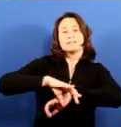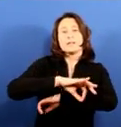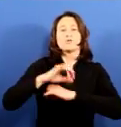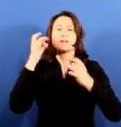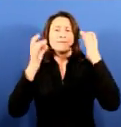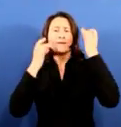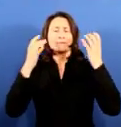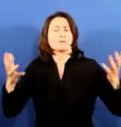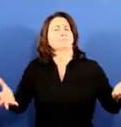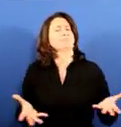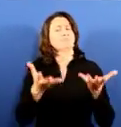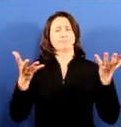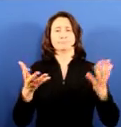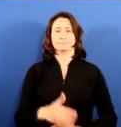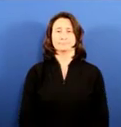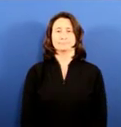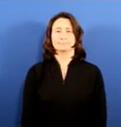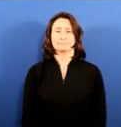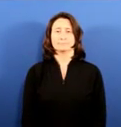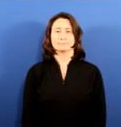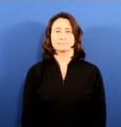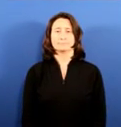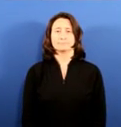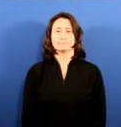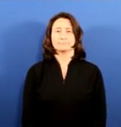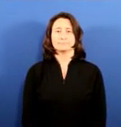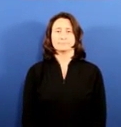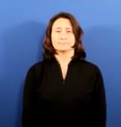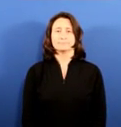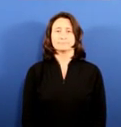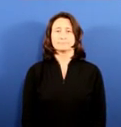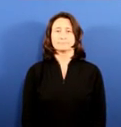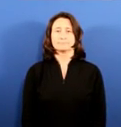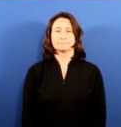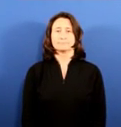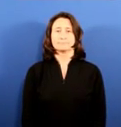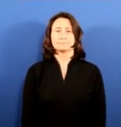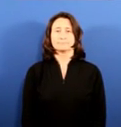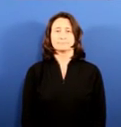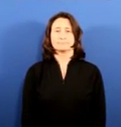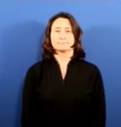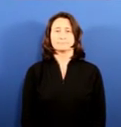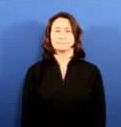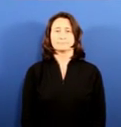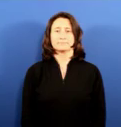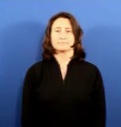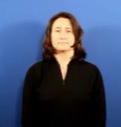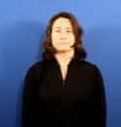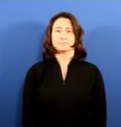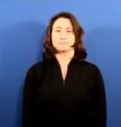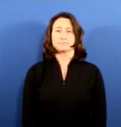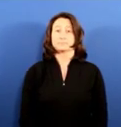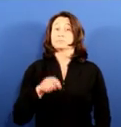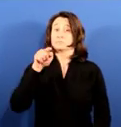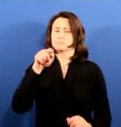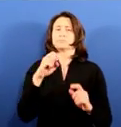de colaboración como el Bilbao Vizcaya Design and Creativity Council. Un órgano que contribuirá a proyectar